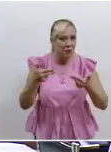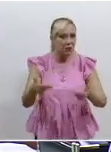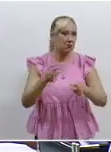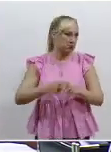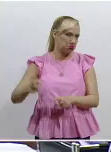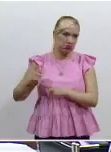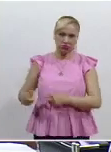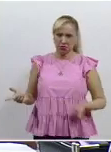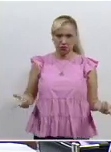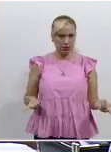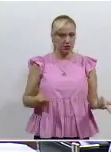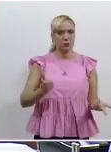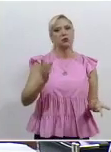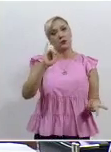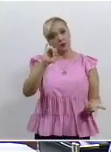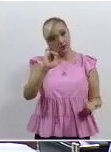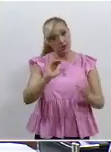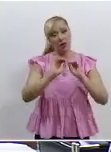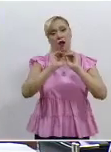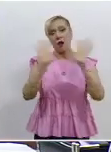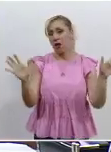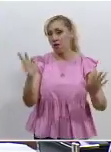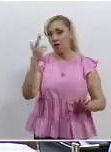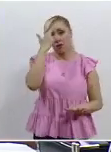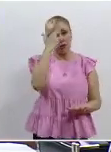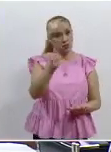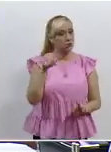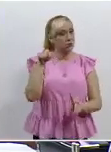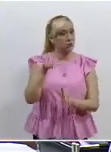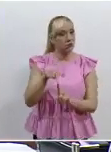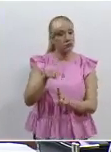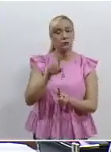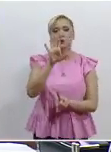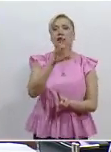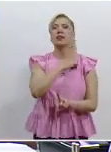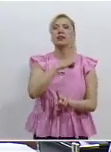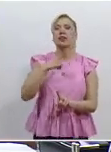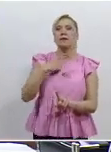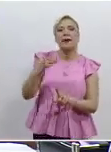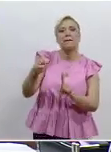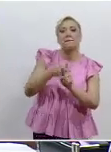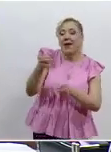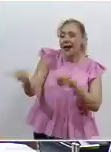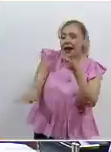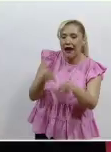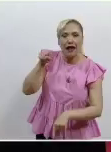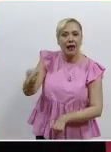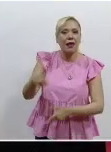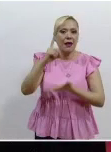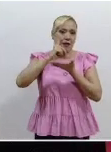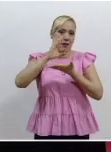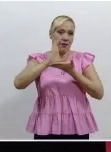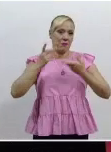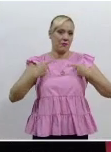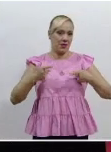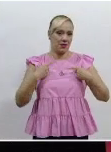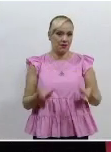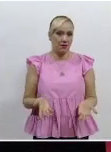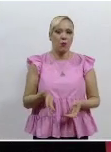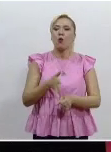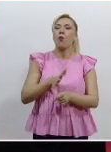Podrían parecer medidas razonables, sensibles, pero se tiene que consultar a los destinatarios.